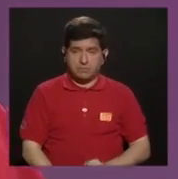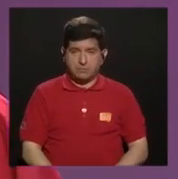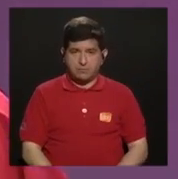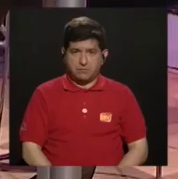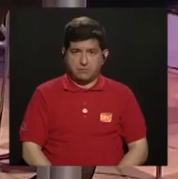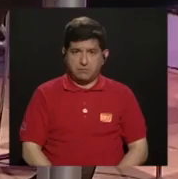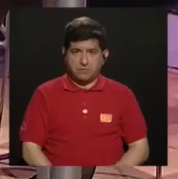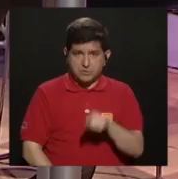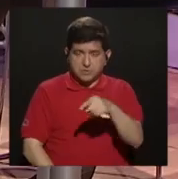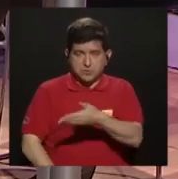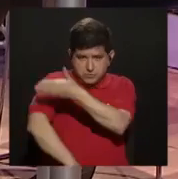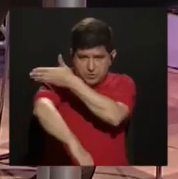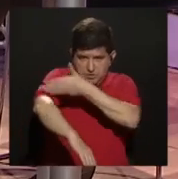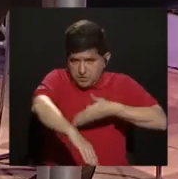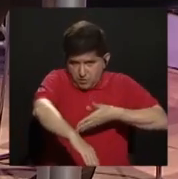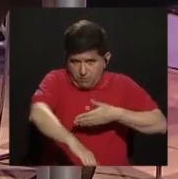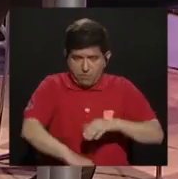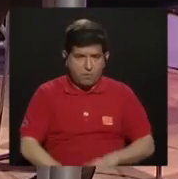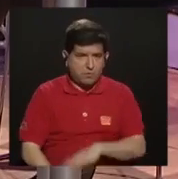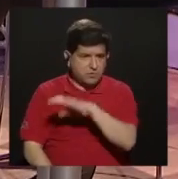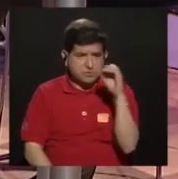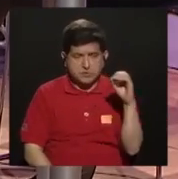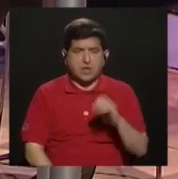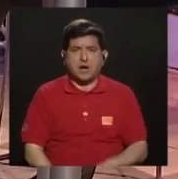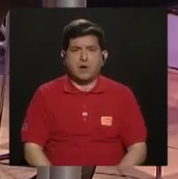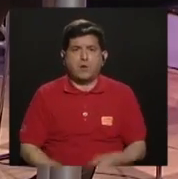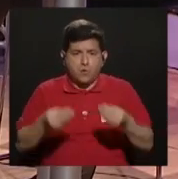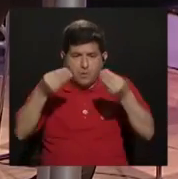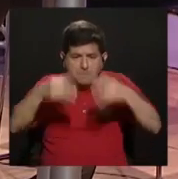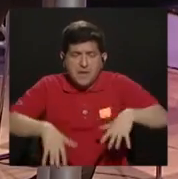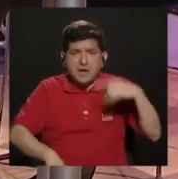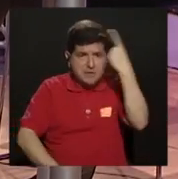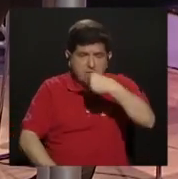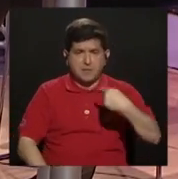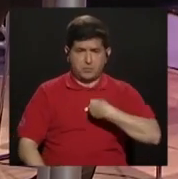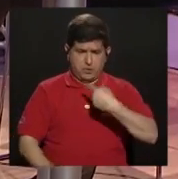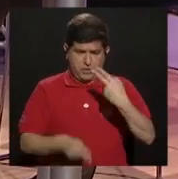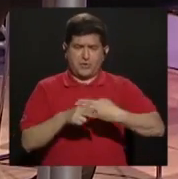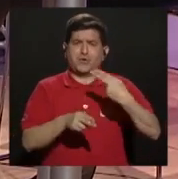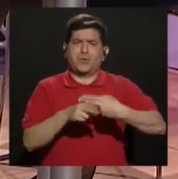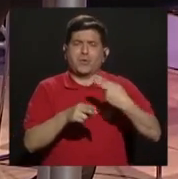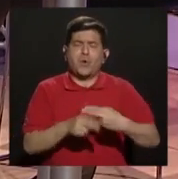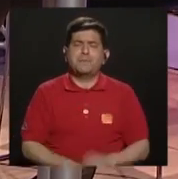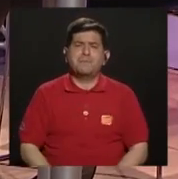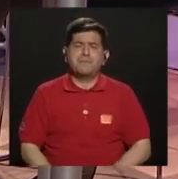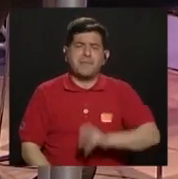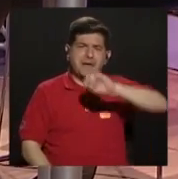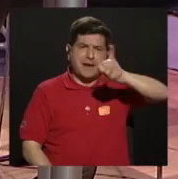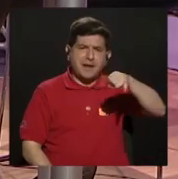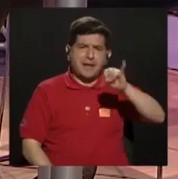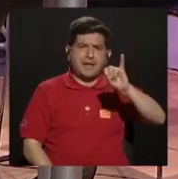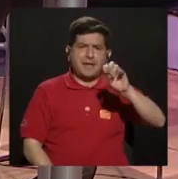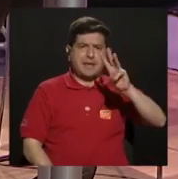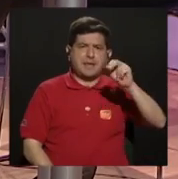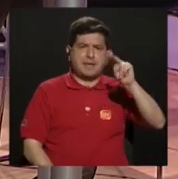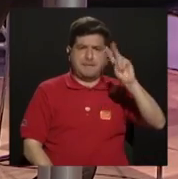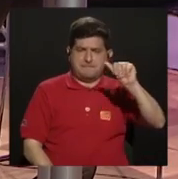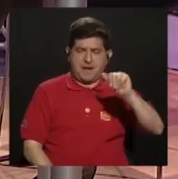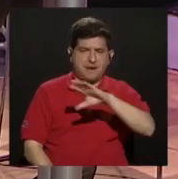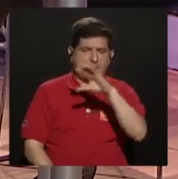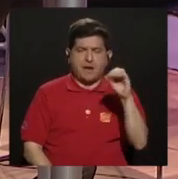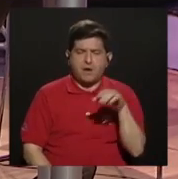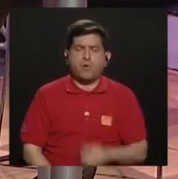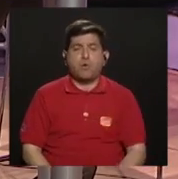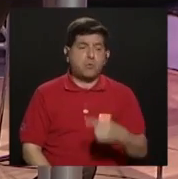¿Le arrancan un brazo o se le cae la cabeza a usted porque yo me llame Jimena Flores? ¿O porque yo esté ahí vendiendo